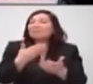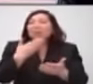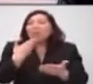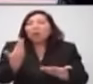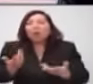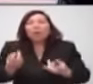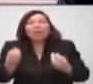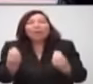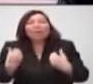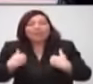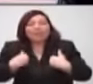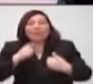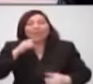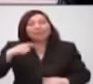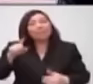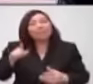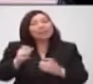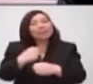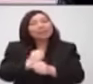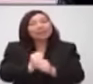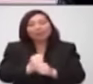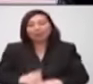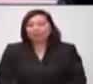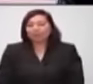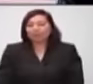la prestancia que es necesaria para estas obras.